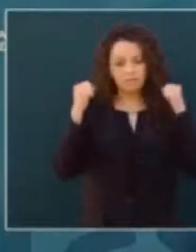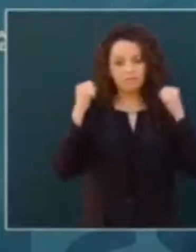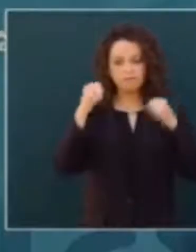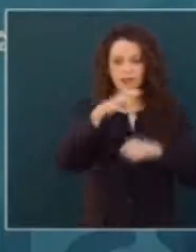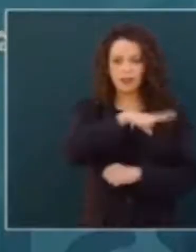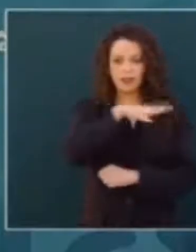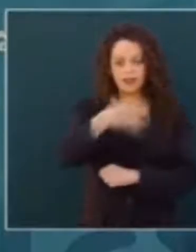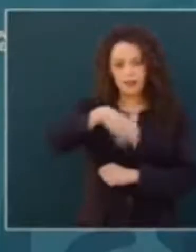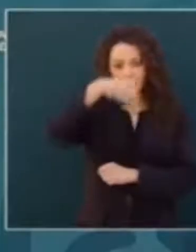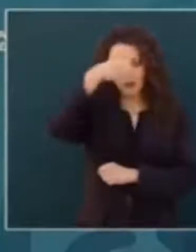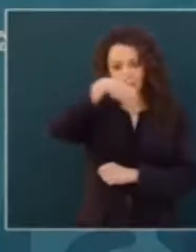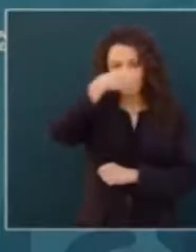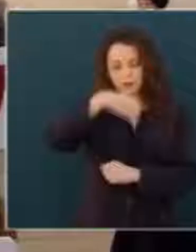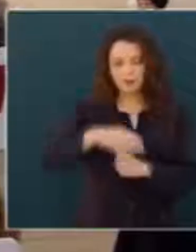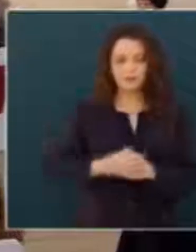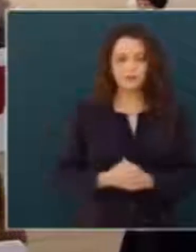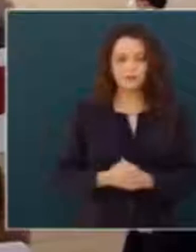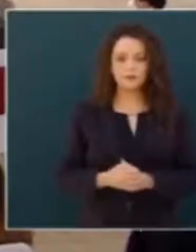del Río!